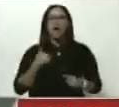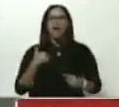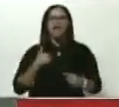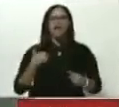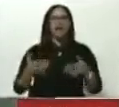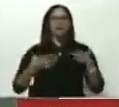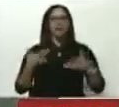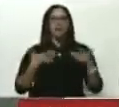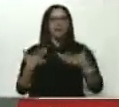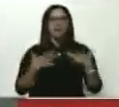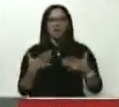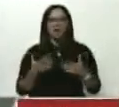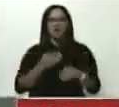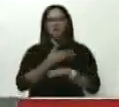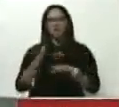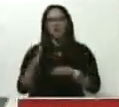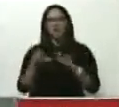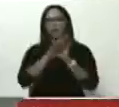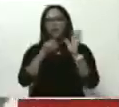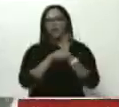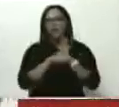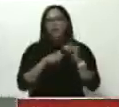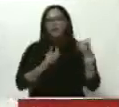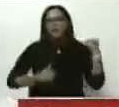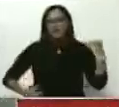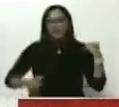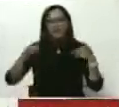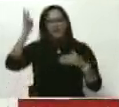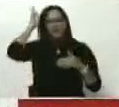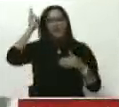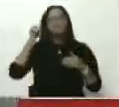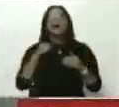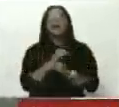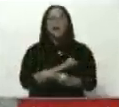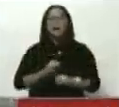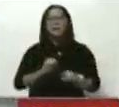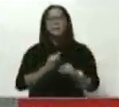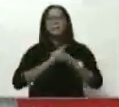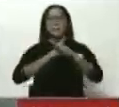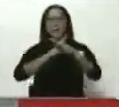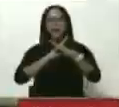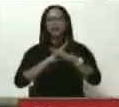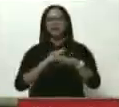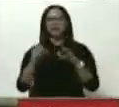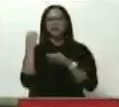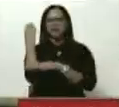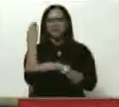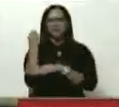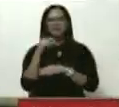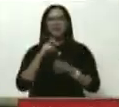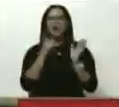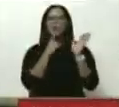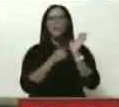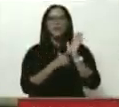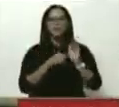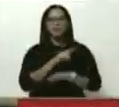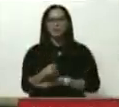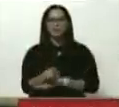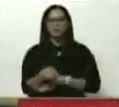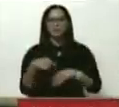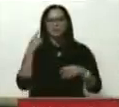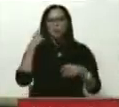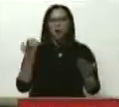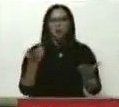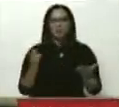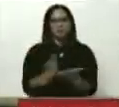acto extraconstitucional del presidente Castillo para impedir que el Congreso cumpla con su mandato. ¿Saben cuál era el mandato del Congreso? Destituir